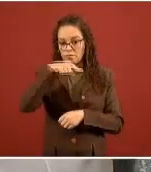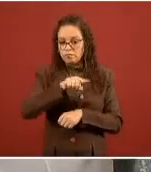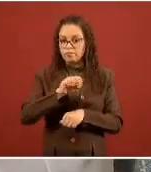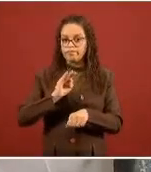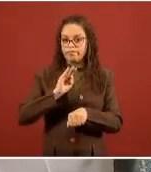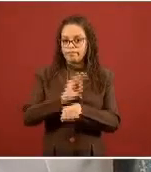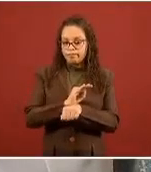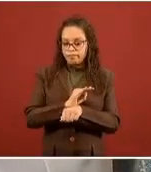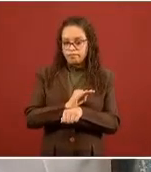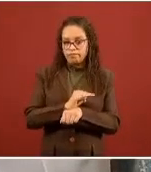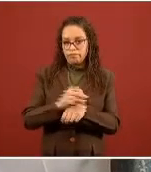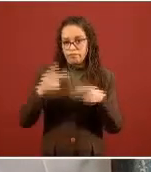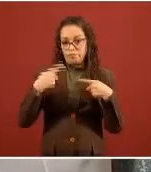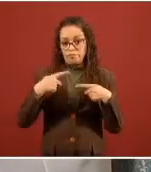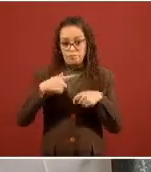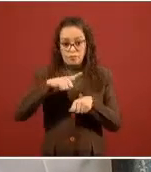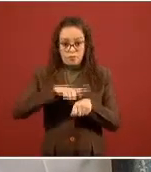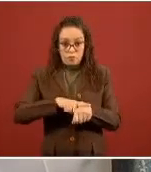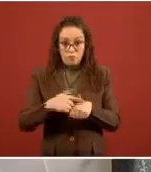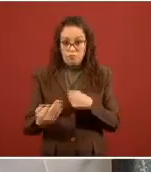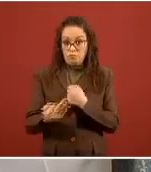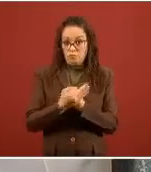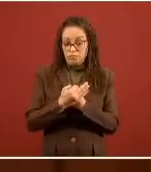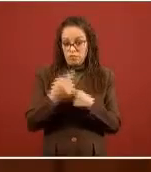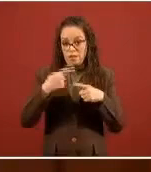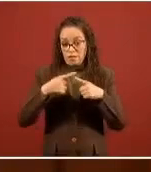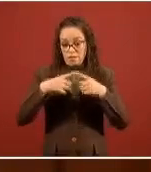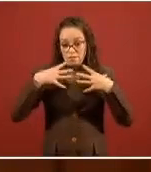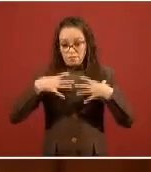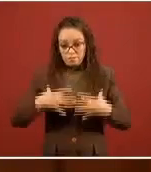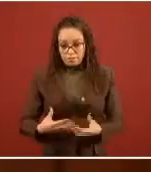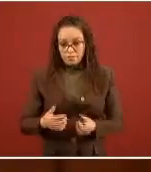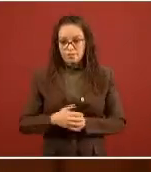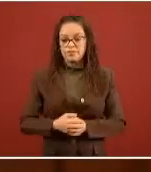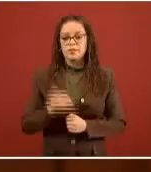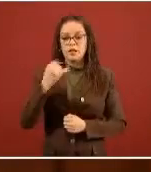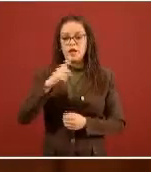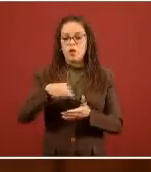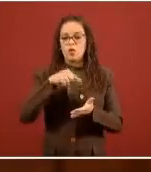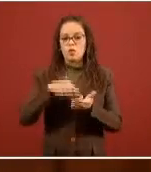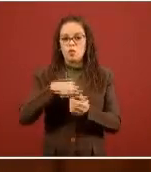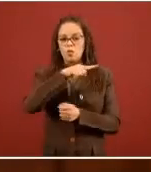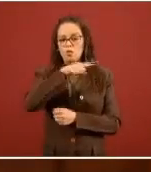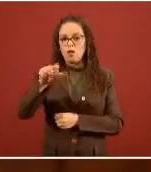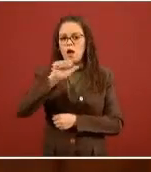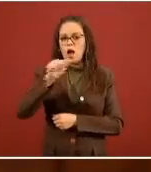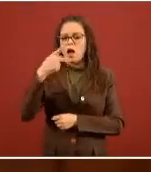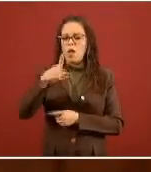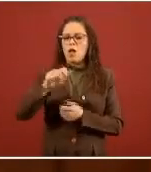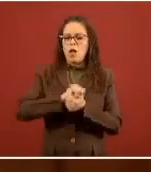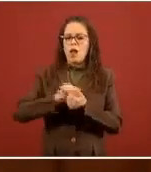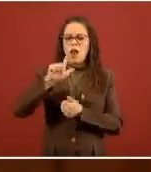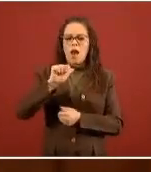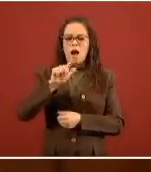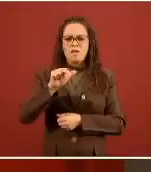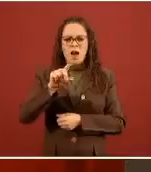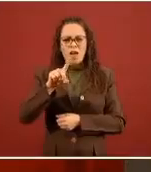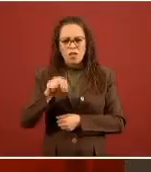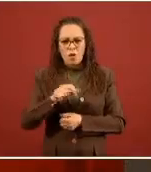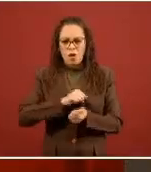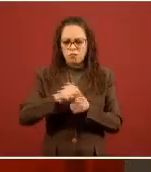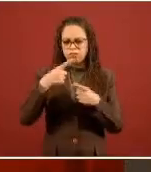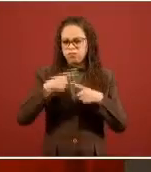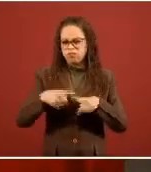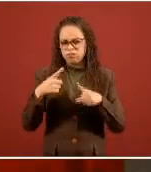personal, el personal que realiza funciones en las plantas de lavado también, y el personal cuyas categorías se encuentran